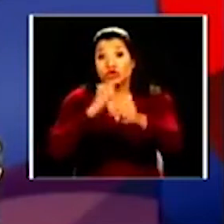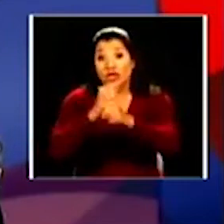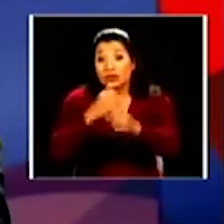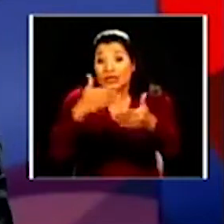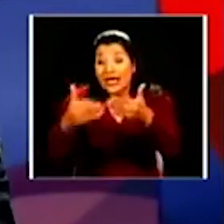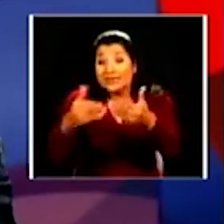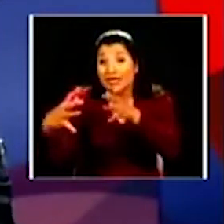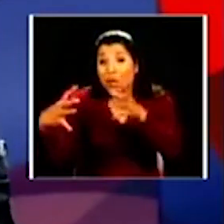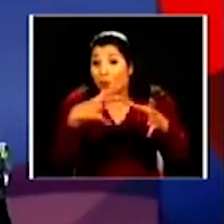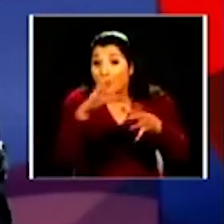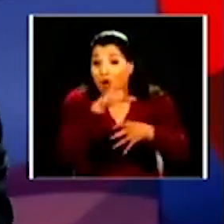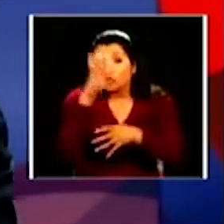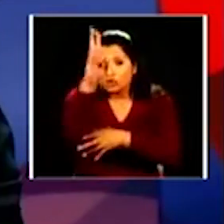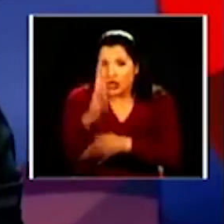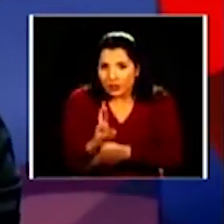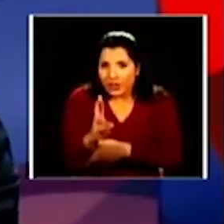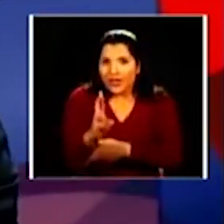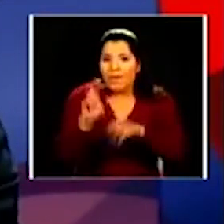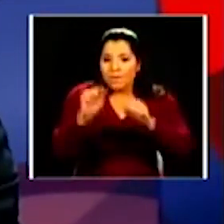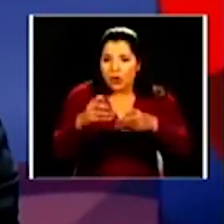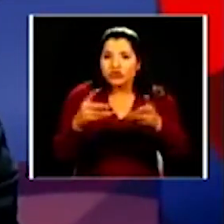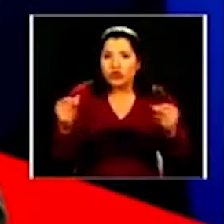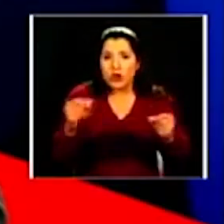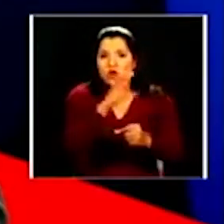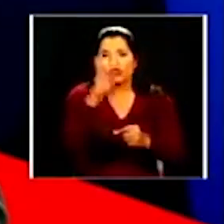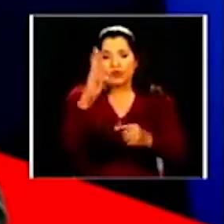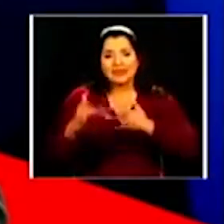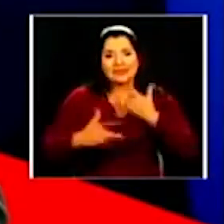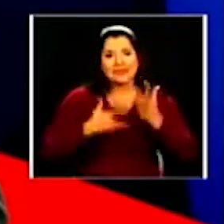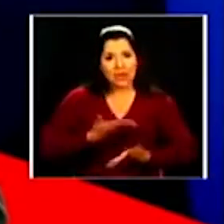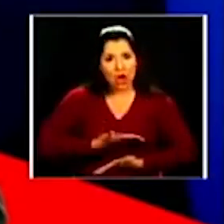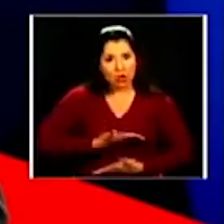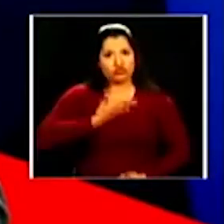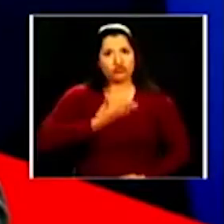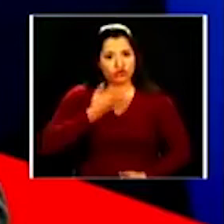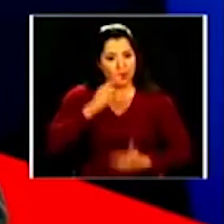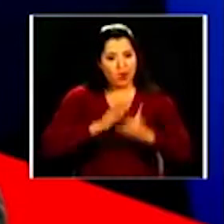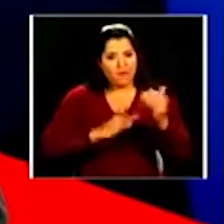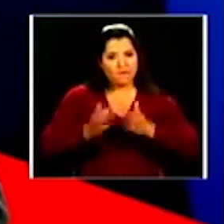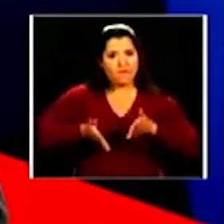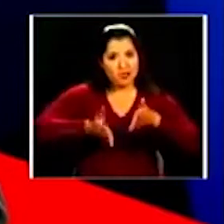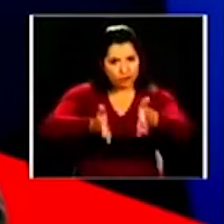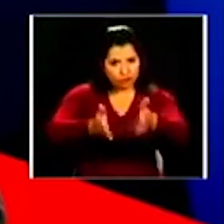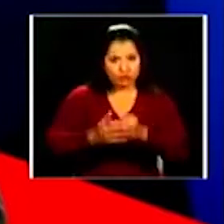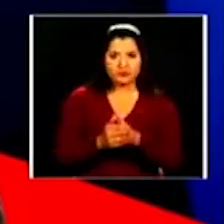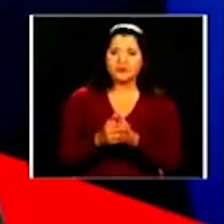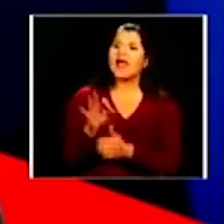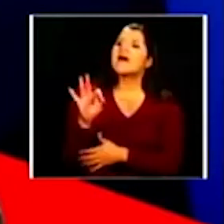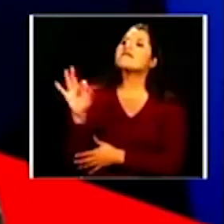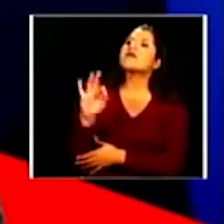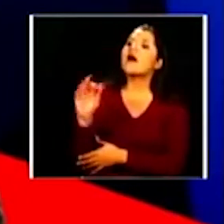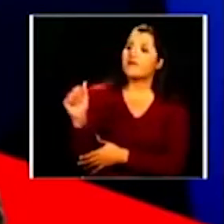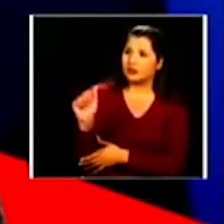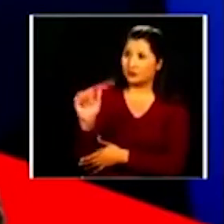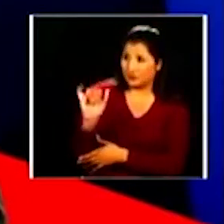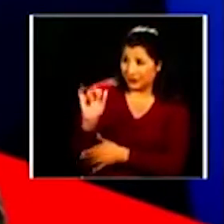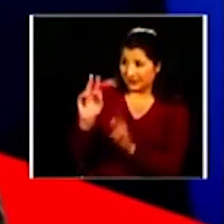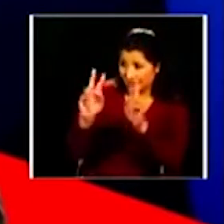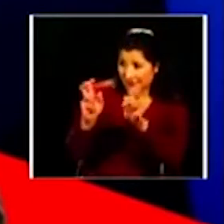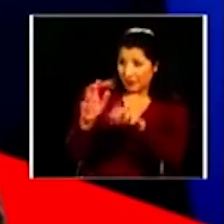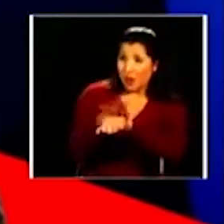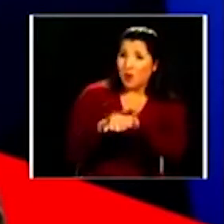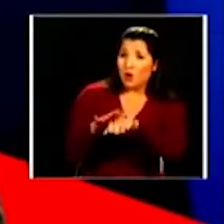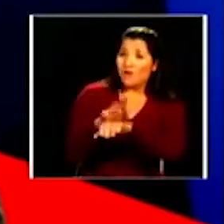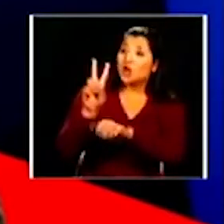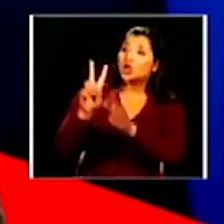de su infraestructura. Gracias, don Fabricio. En este tema que ya está sobrediagnosticado, por favor, sus 2